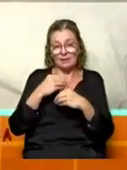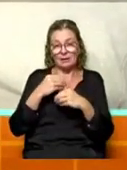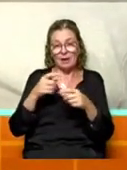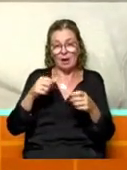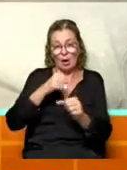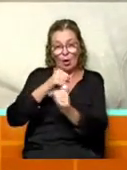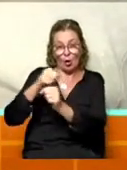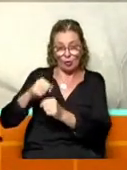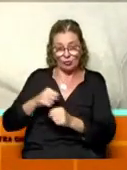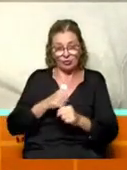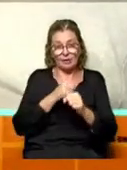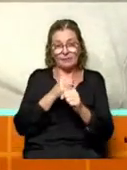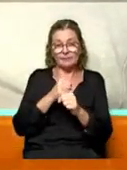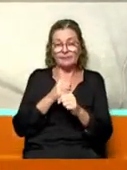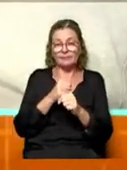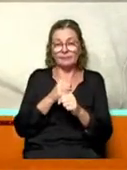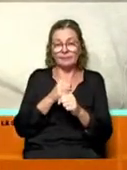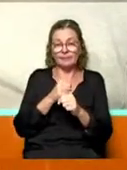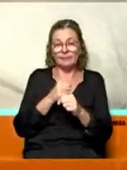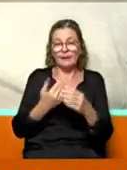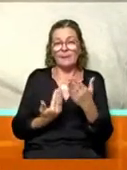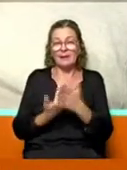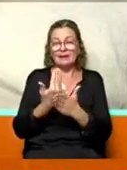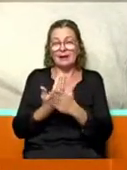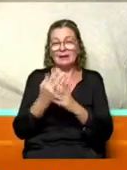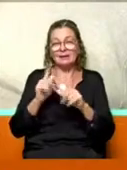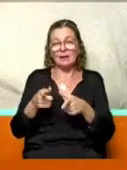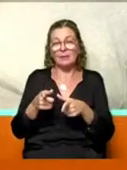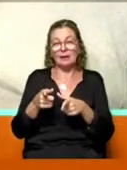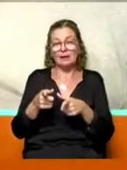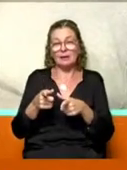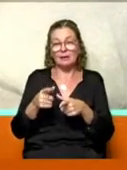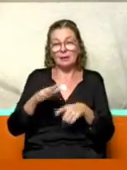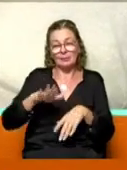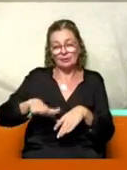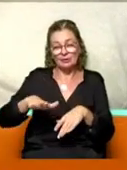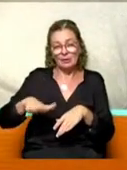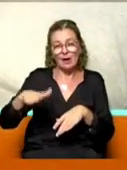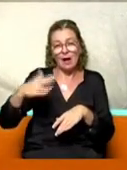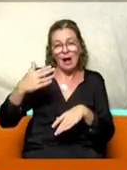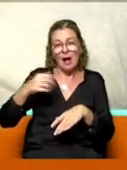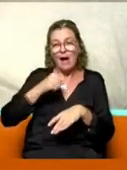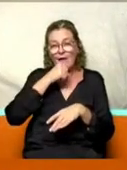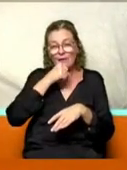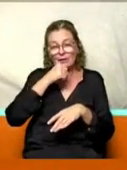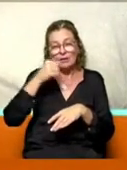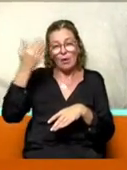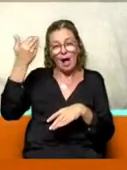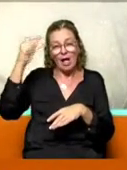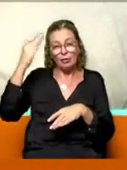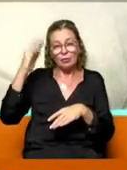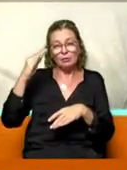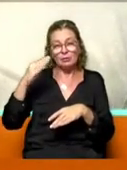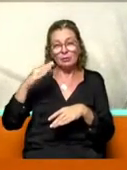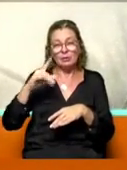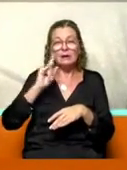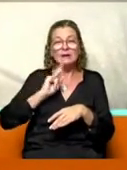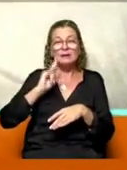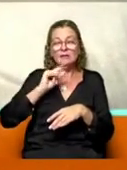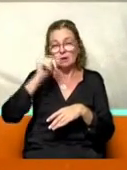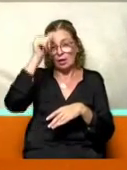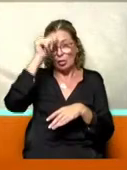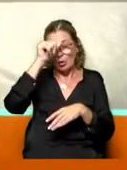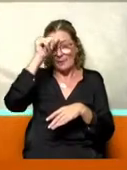olla, y de mañana también se le da a ancianos un desayuno, los domingos de